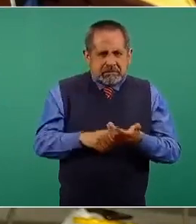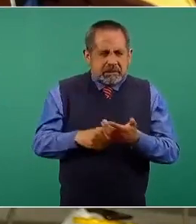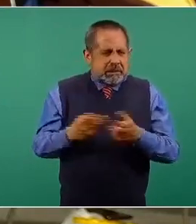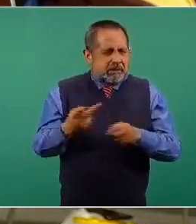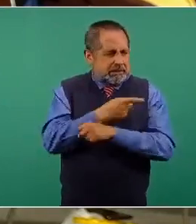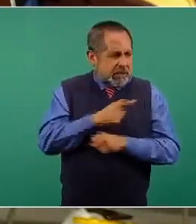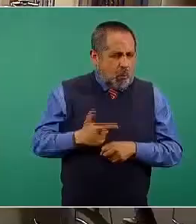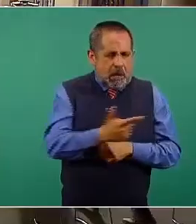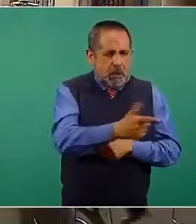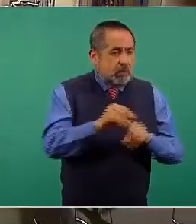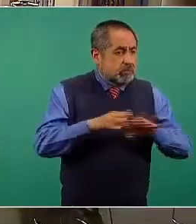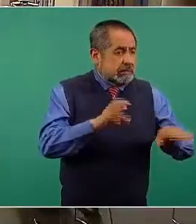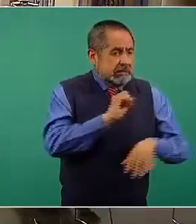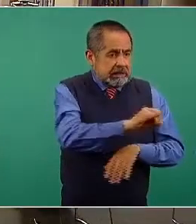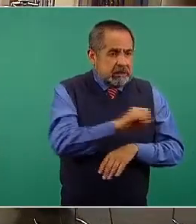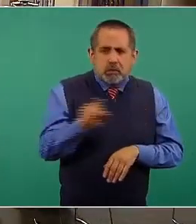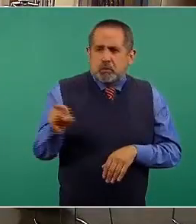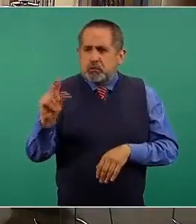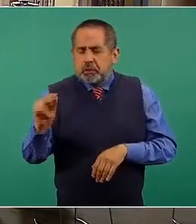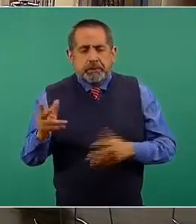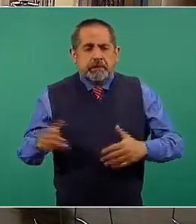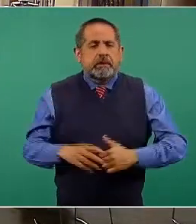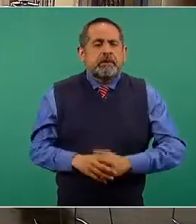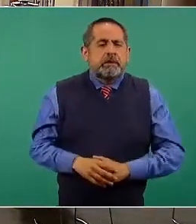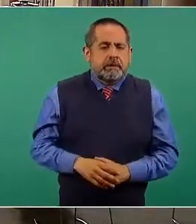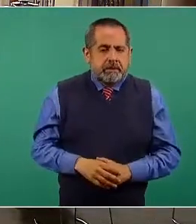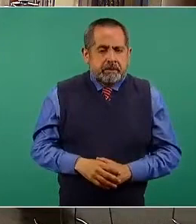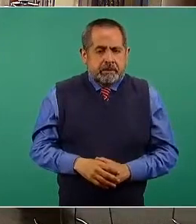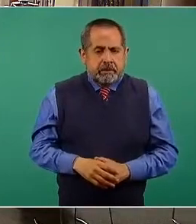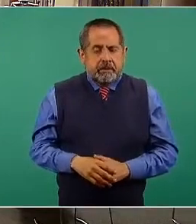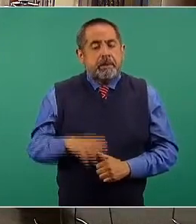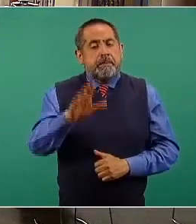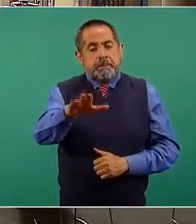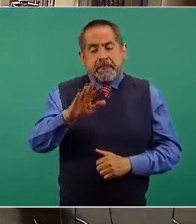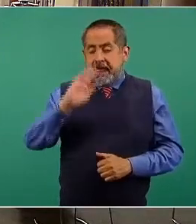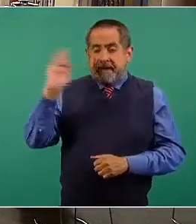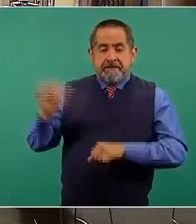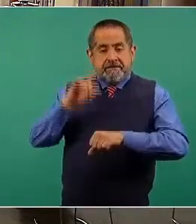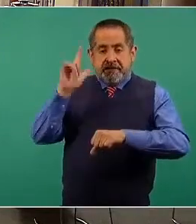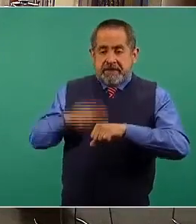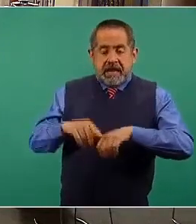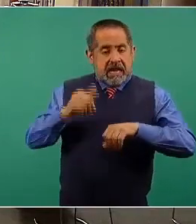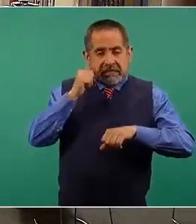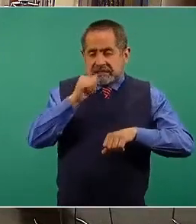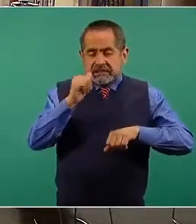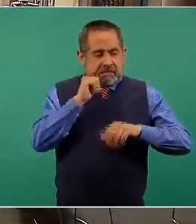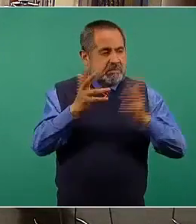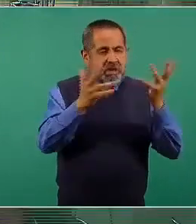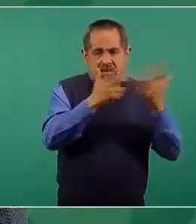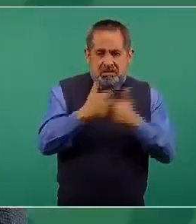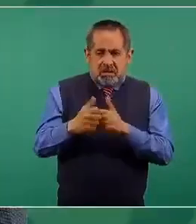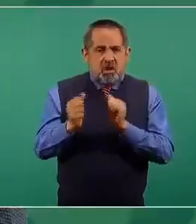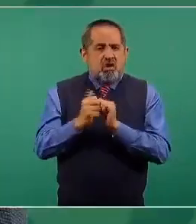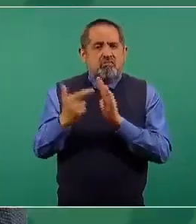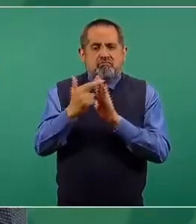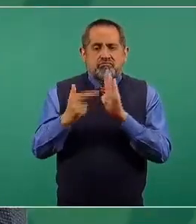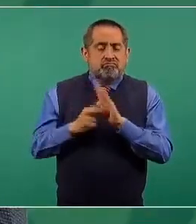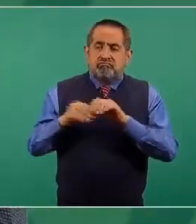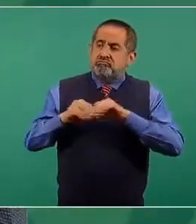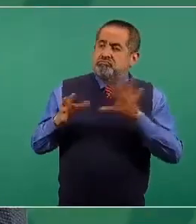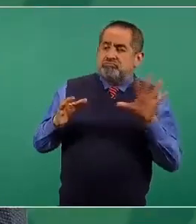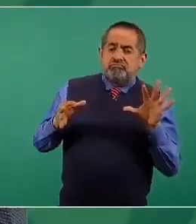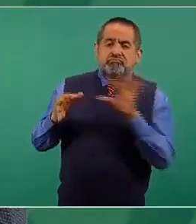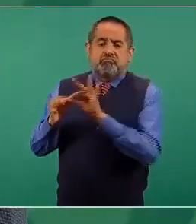esta publicación? El posicionamiento del nivel federal siempre ha sido armonizado con los lineamientos que lanza